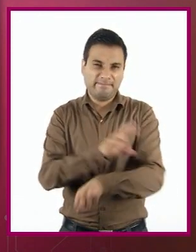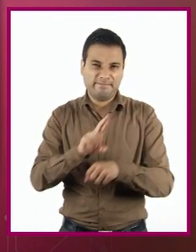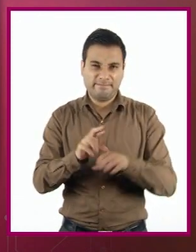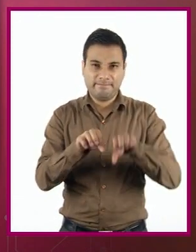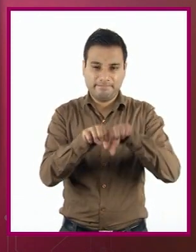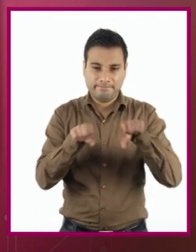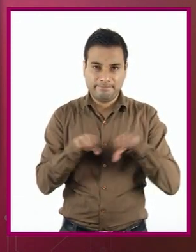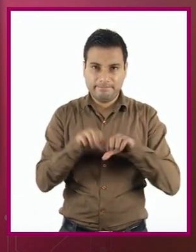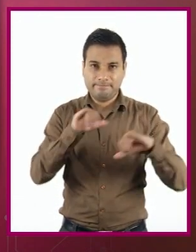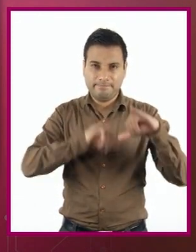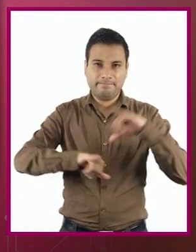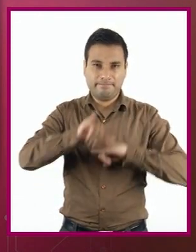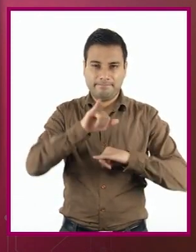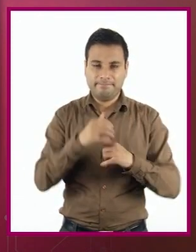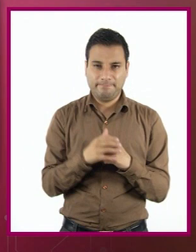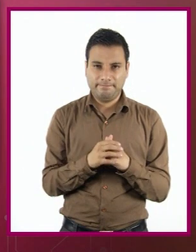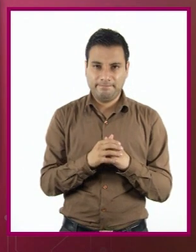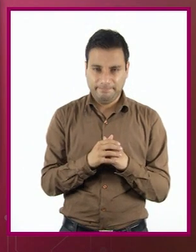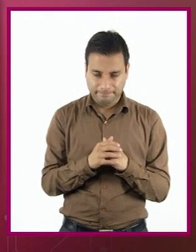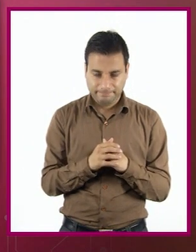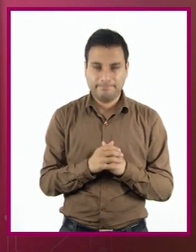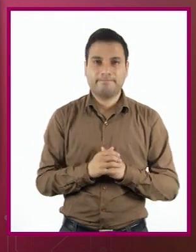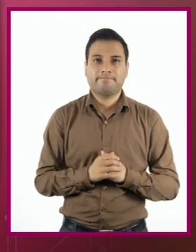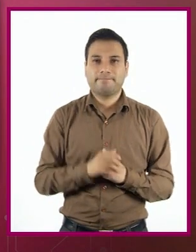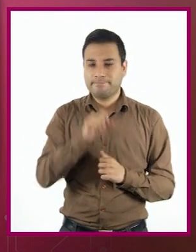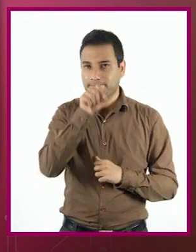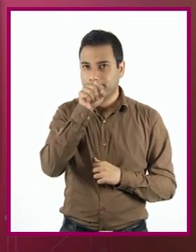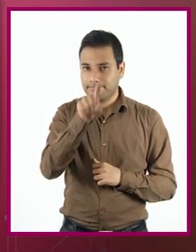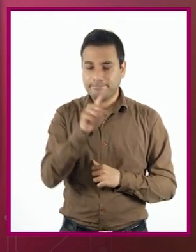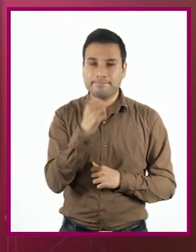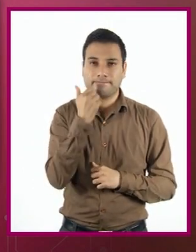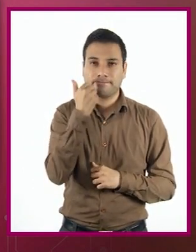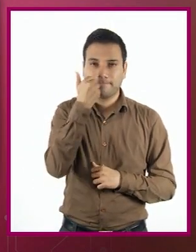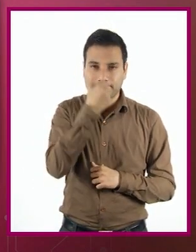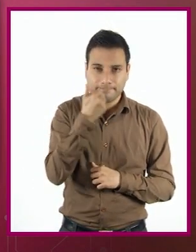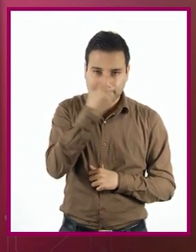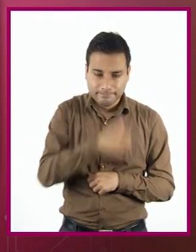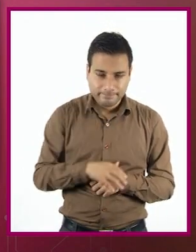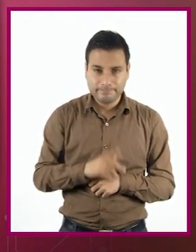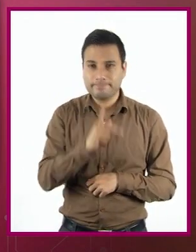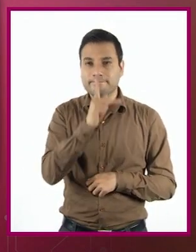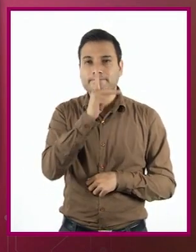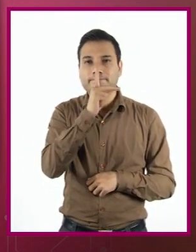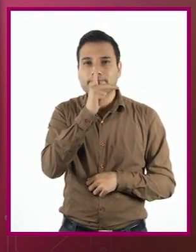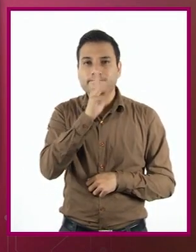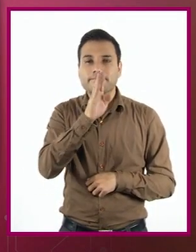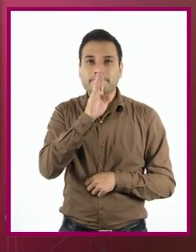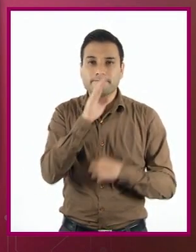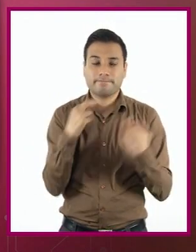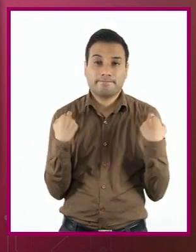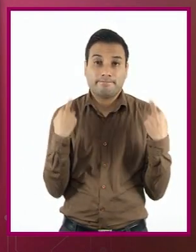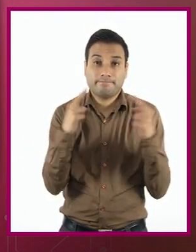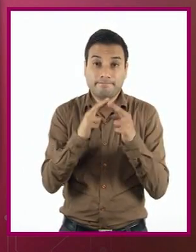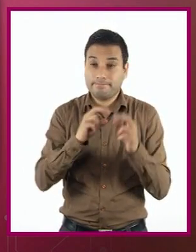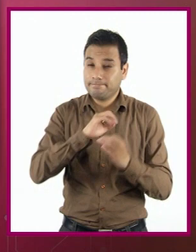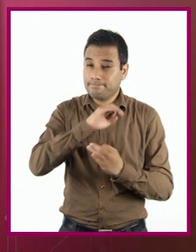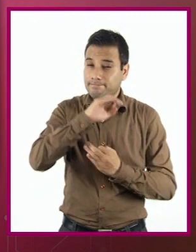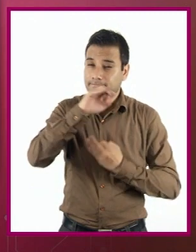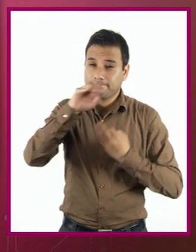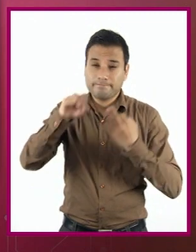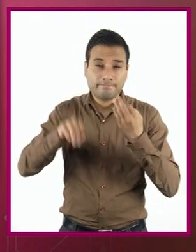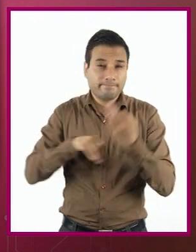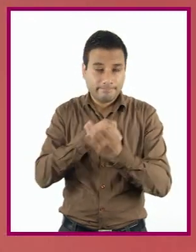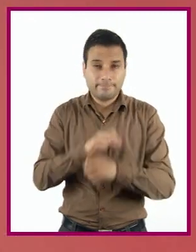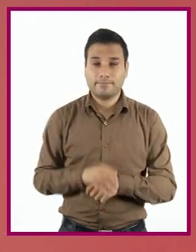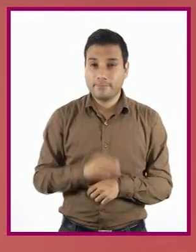de Ciencias Química, de las alumnas, alumnos, padres de familia y docentes que siguen el programa, y del equipo de